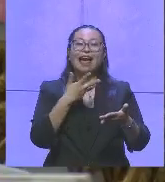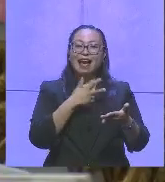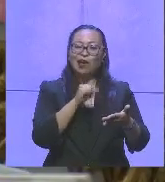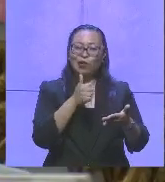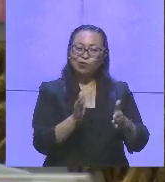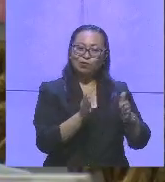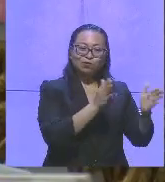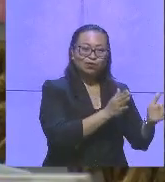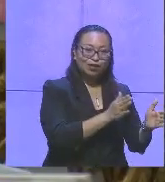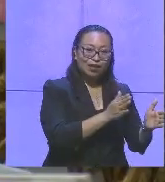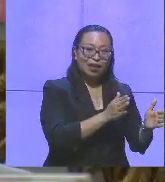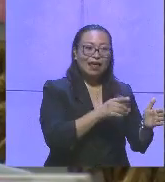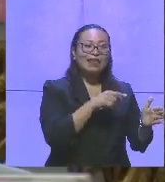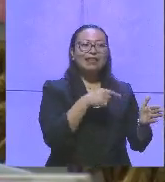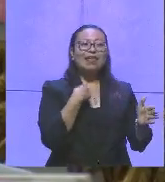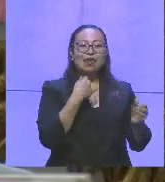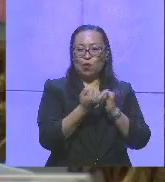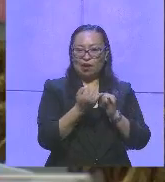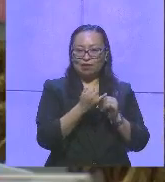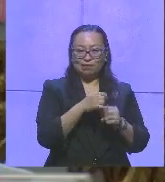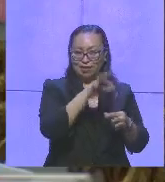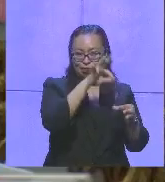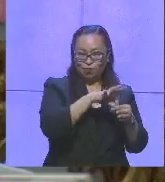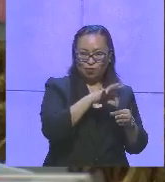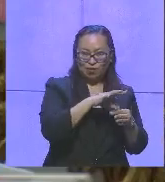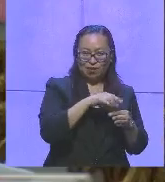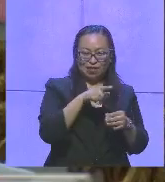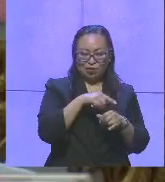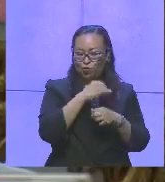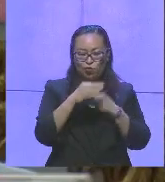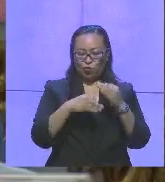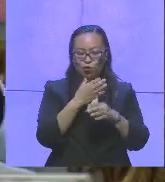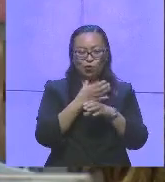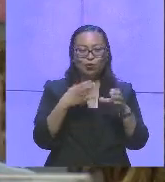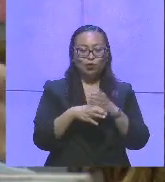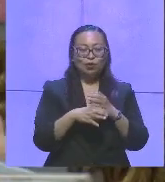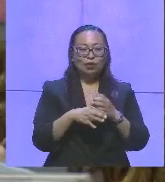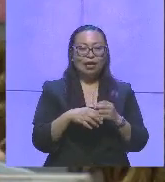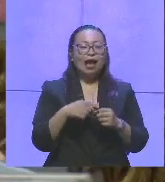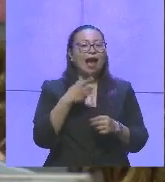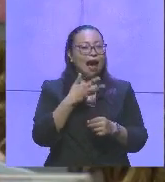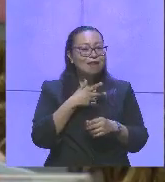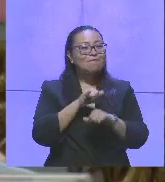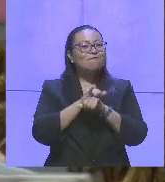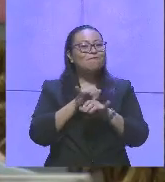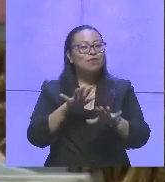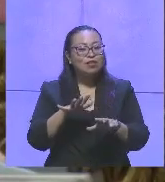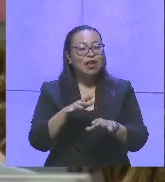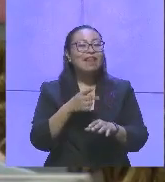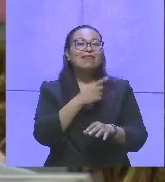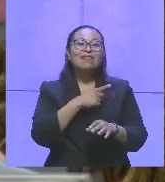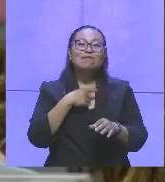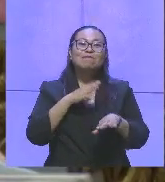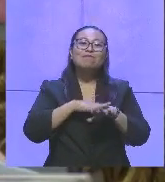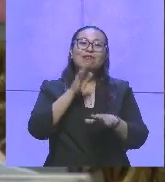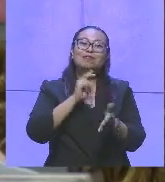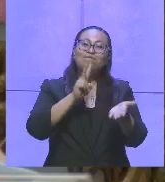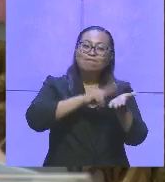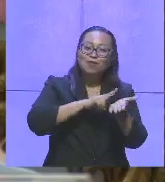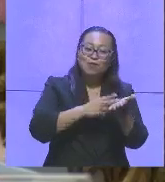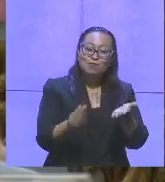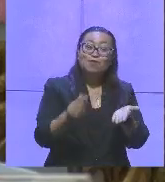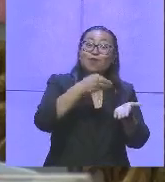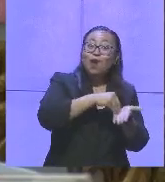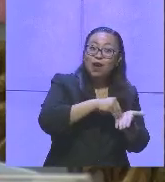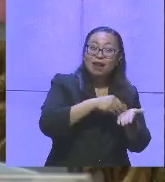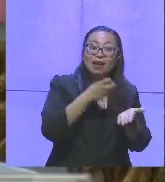materia electoral que se ha ido enriqueciendo poco a poco y que también nutre de muchos valores a la materia electoral. Me